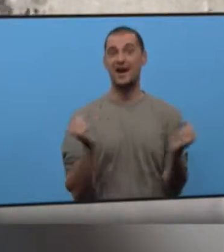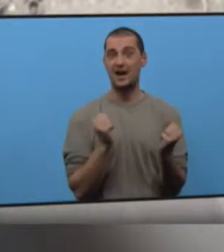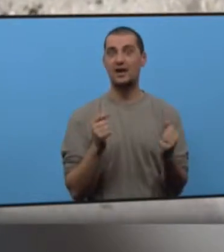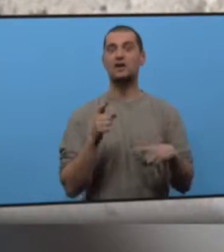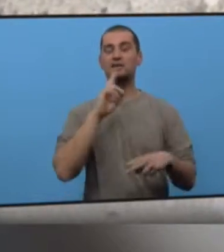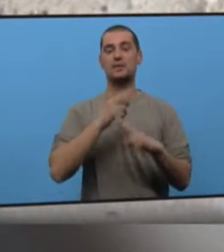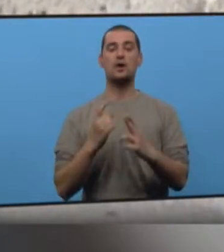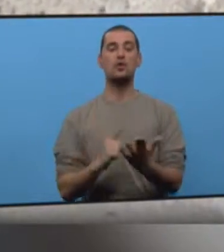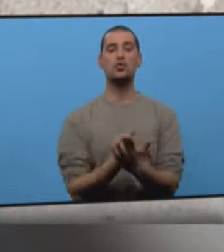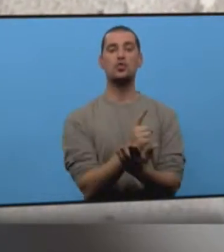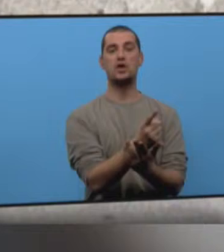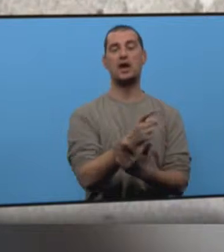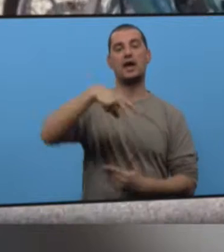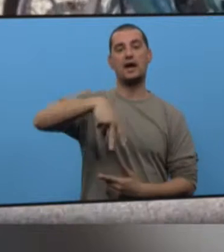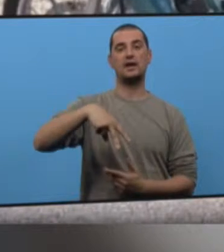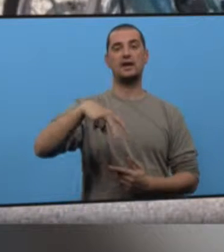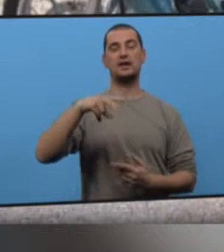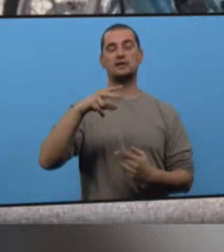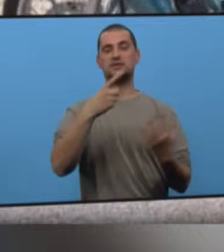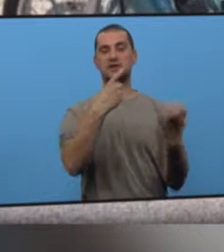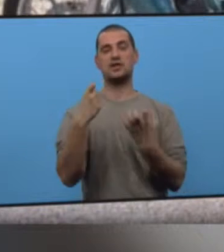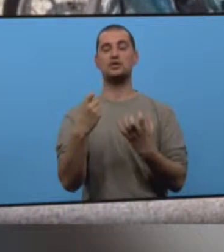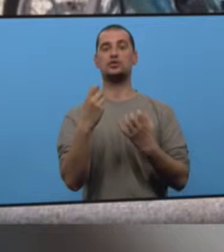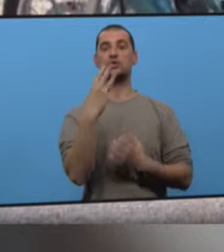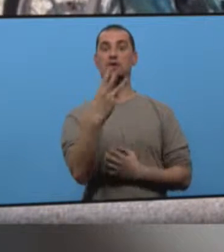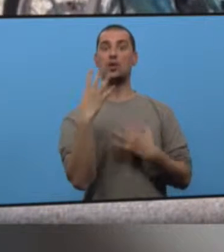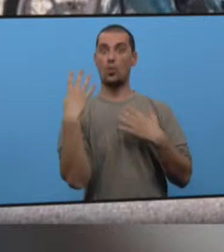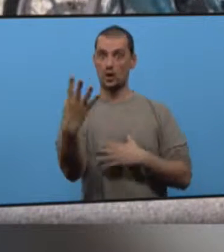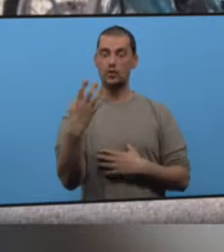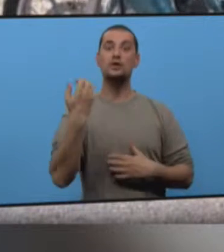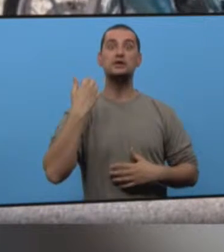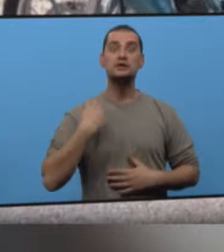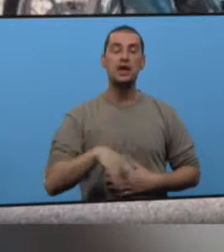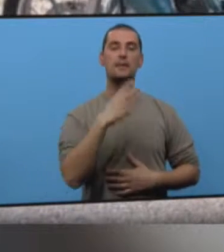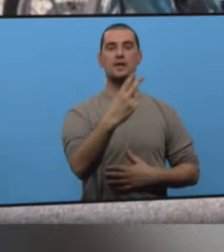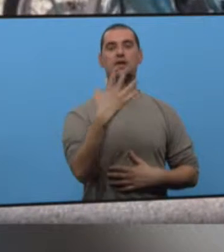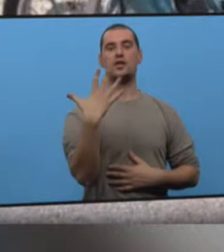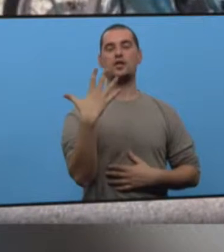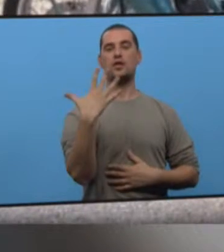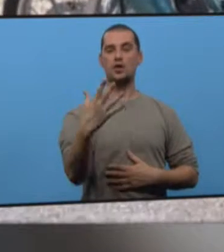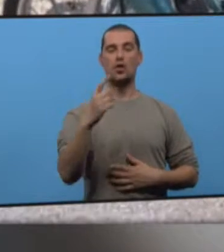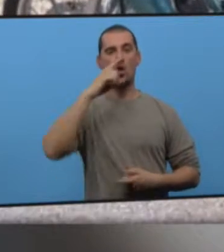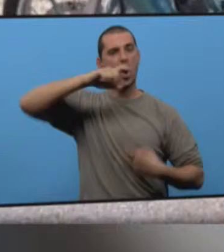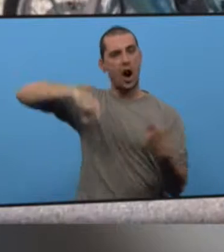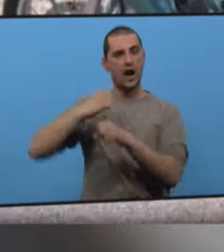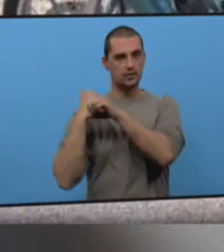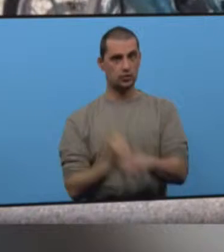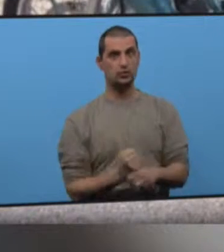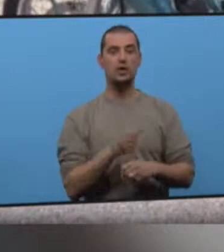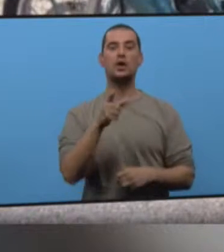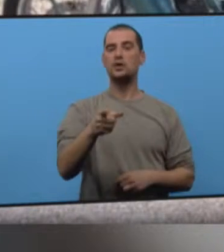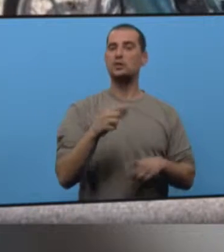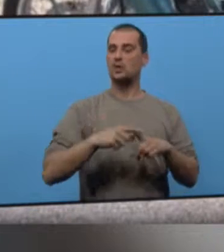mototurística Ruta N634, que este ano chega a súa 25ª edición, o que a converte na decana da